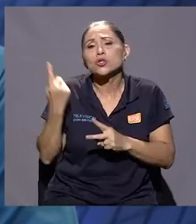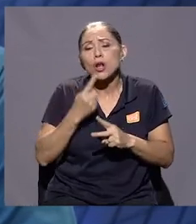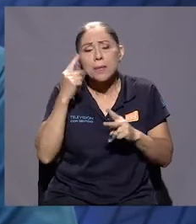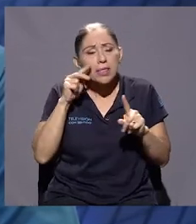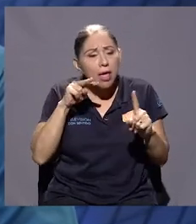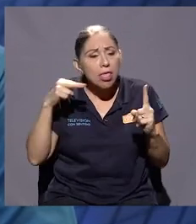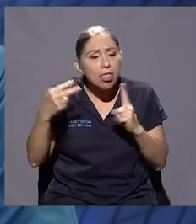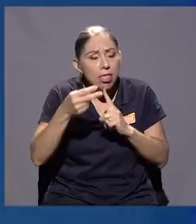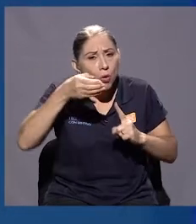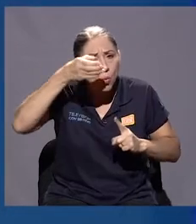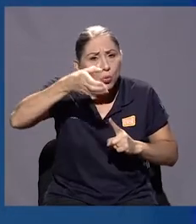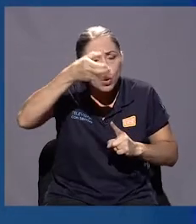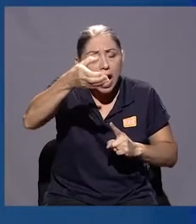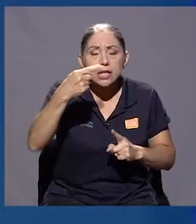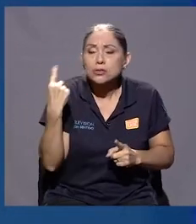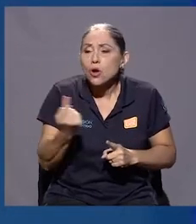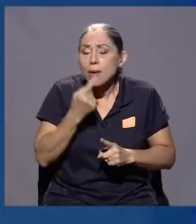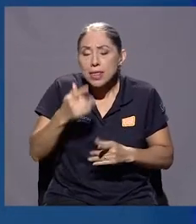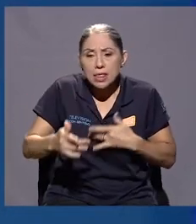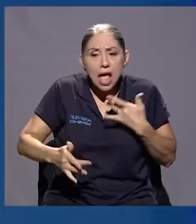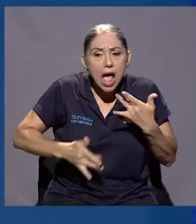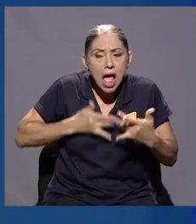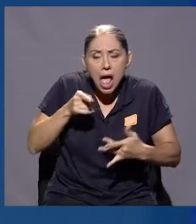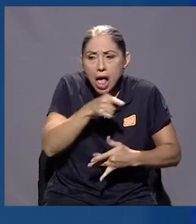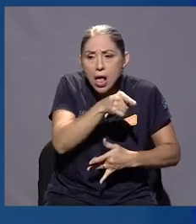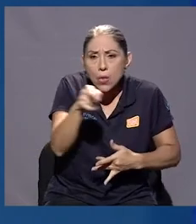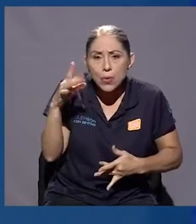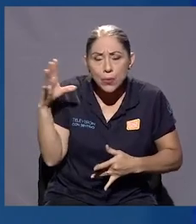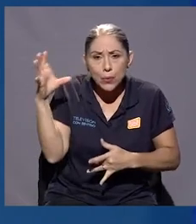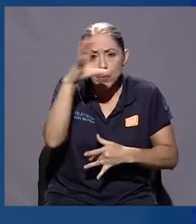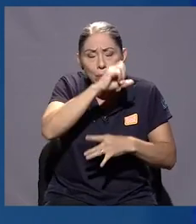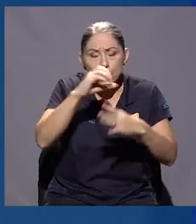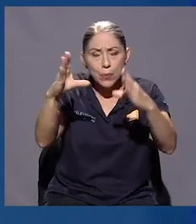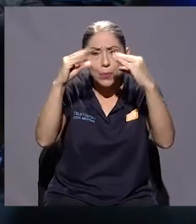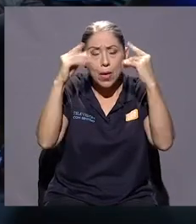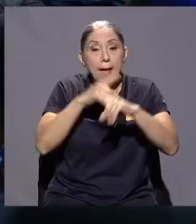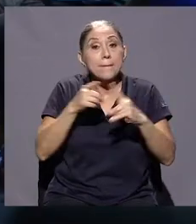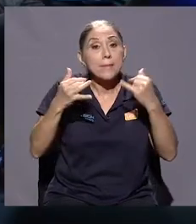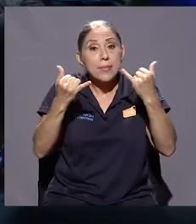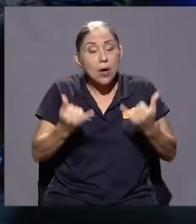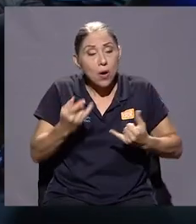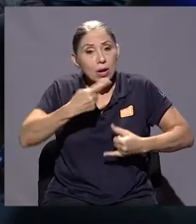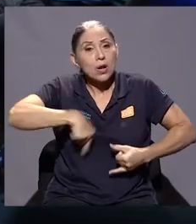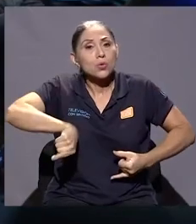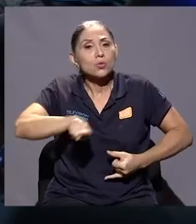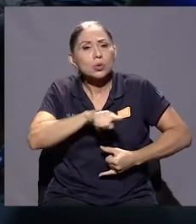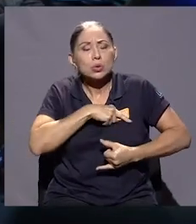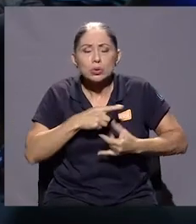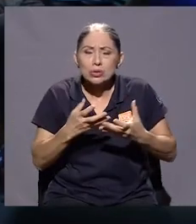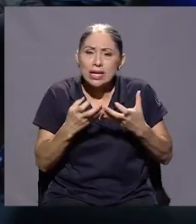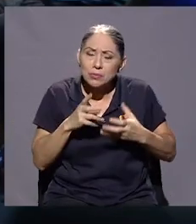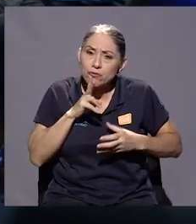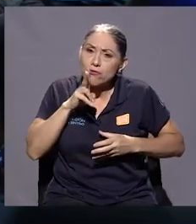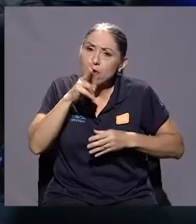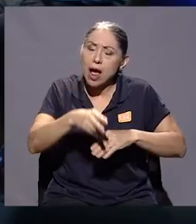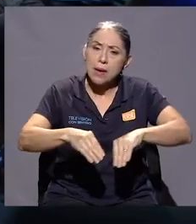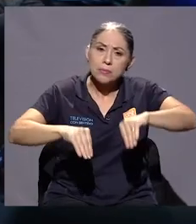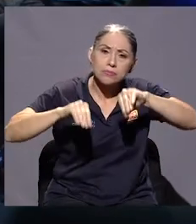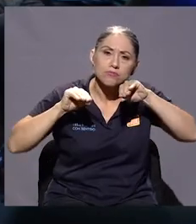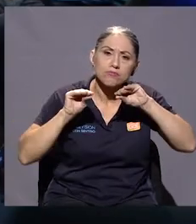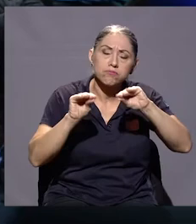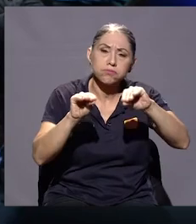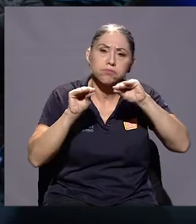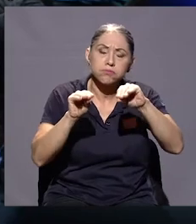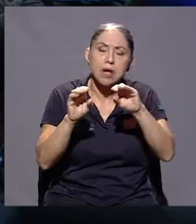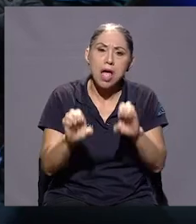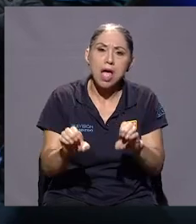y sensibilización y hemos venido más bien fortaleciendo la parte de educación en el sentido de ver